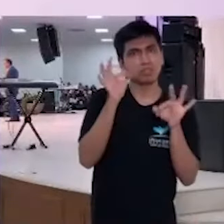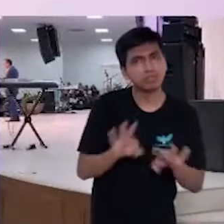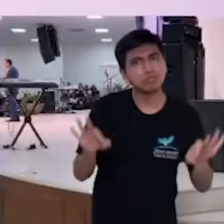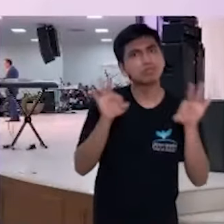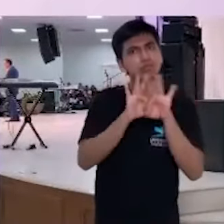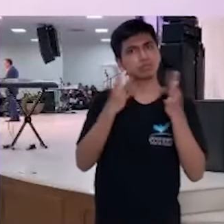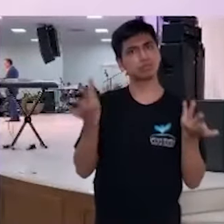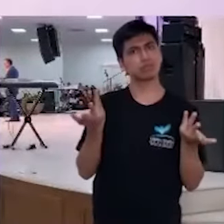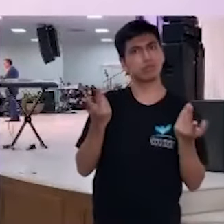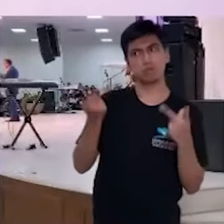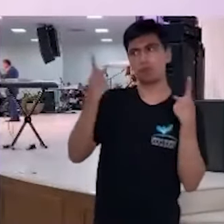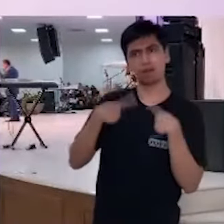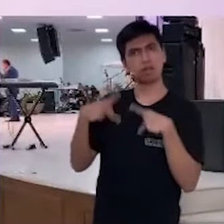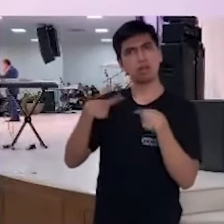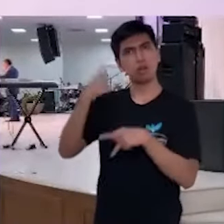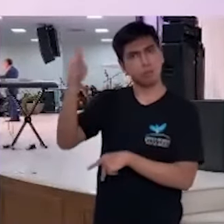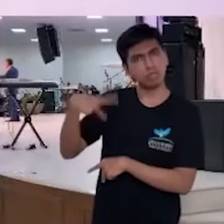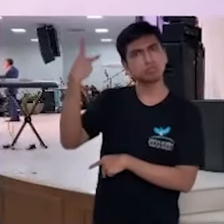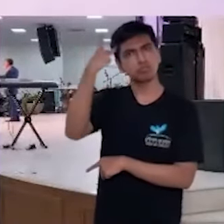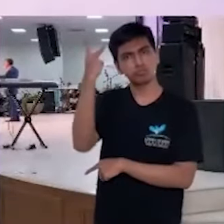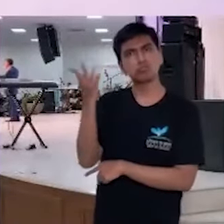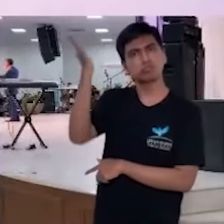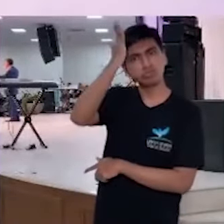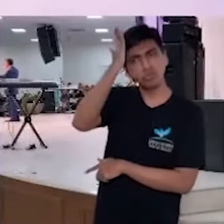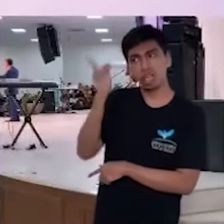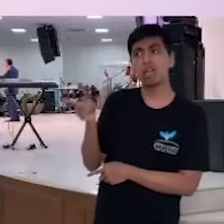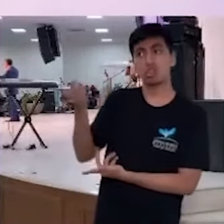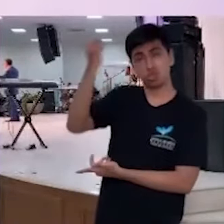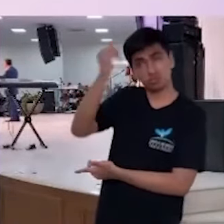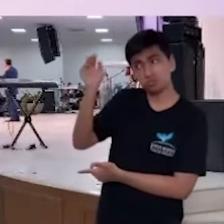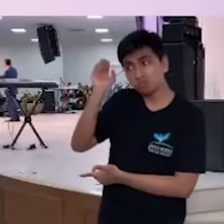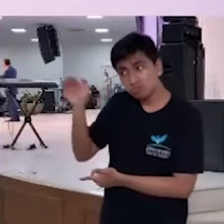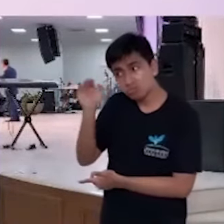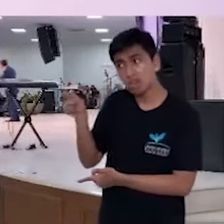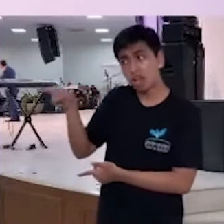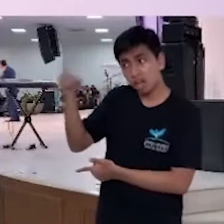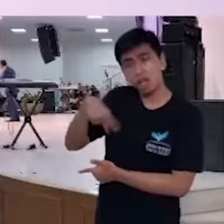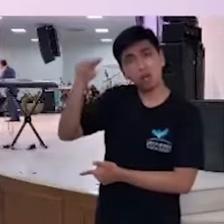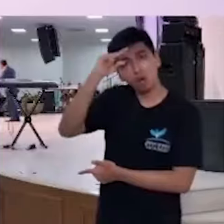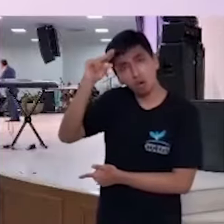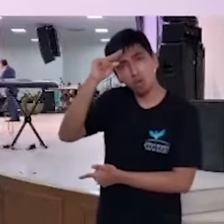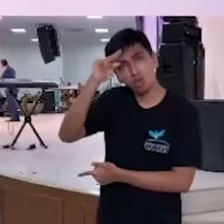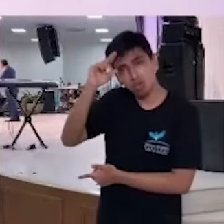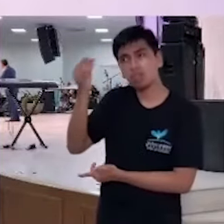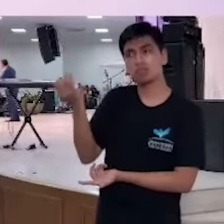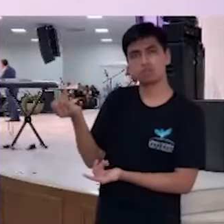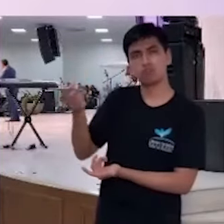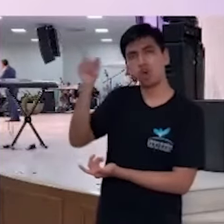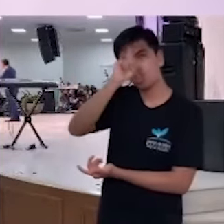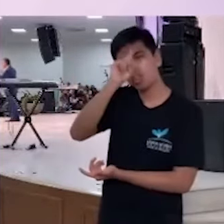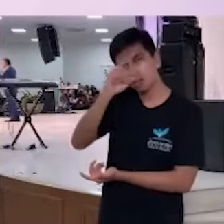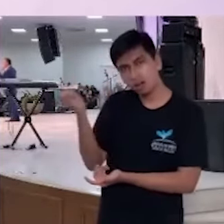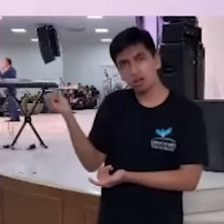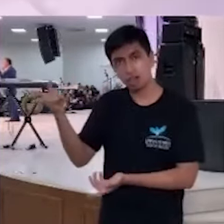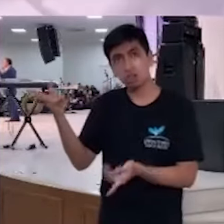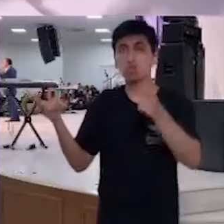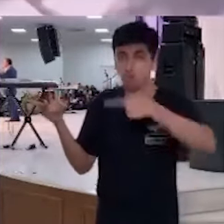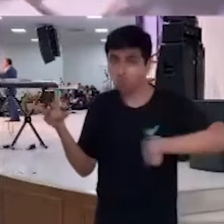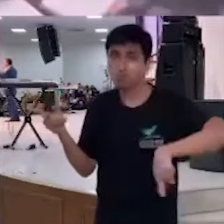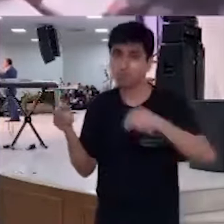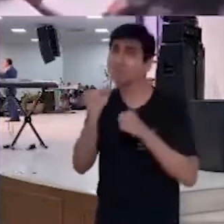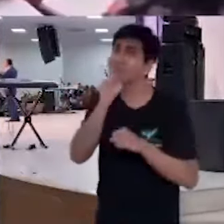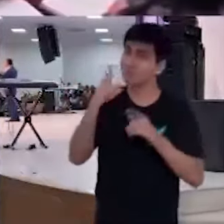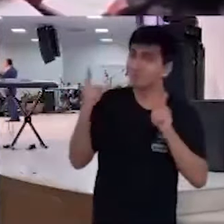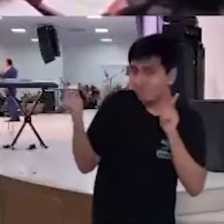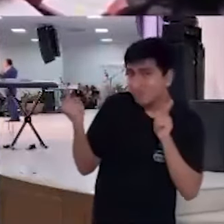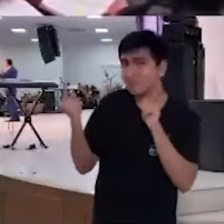pueblo. Pero en la multitud de consejeros, digan todos, hay seguridad. ¿Cuántos queremos estar